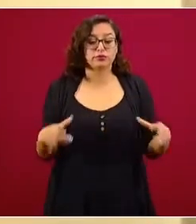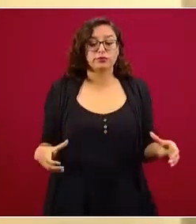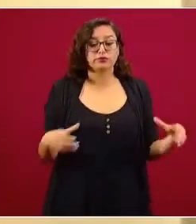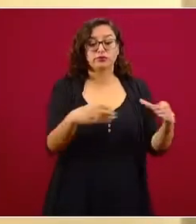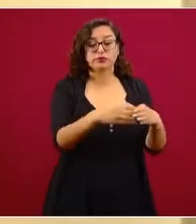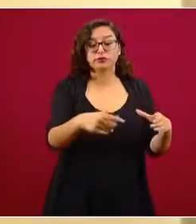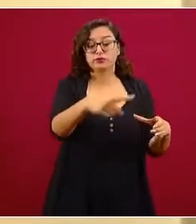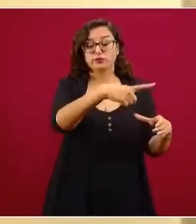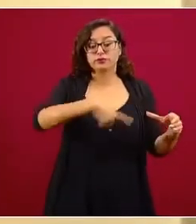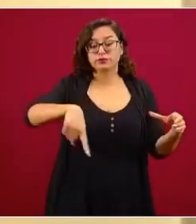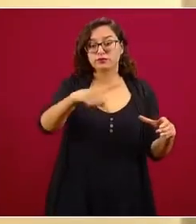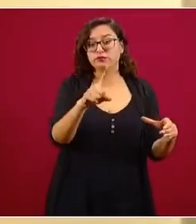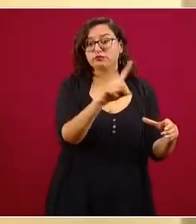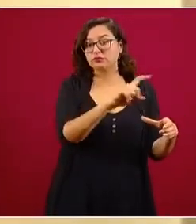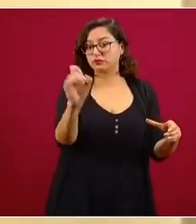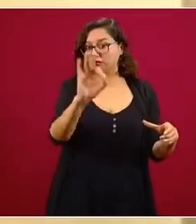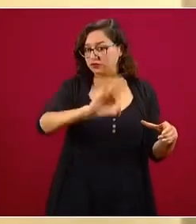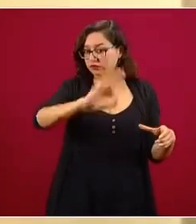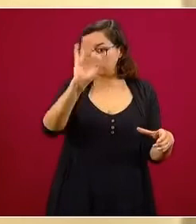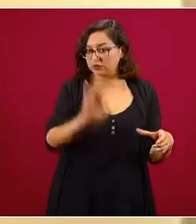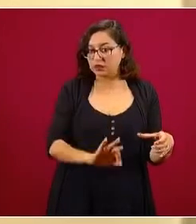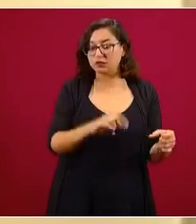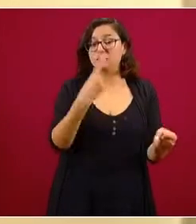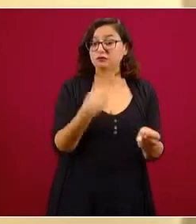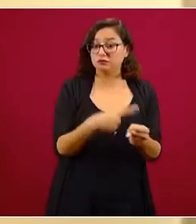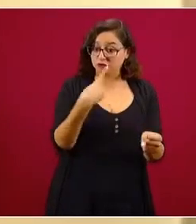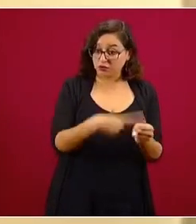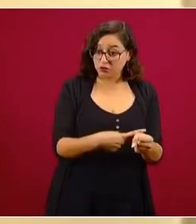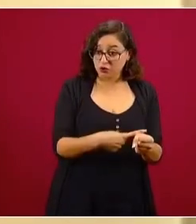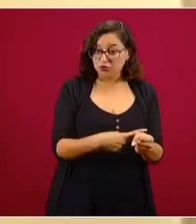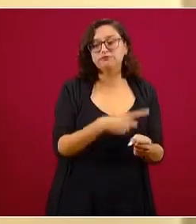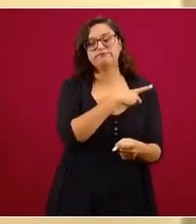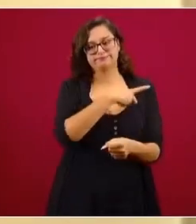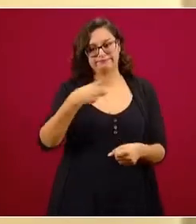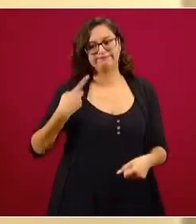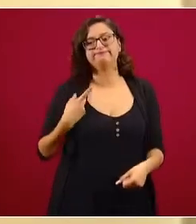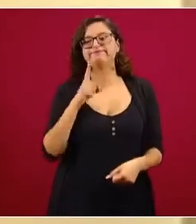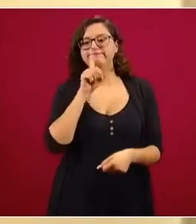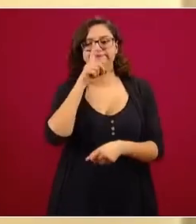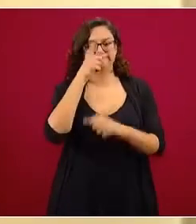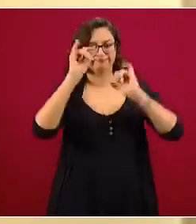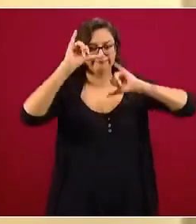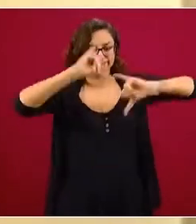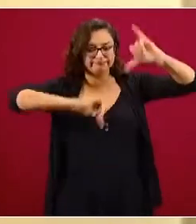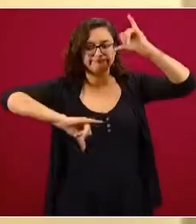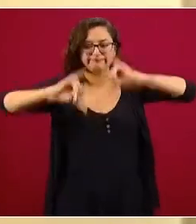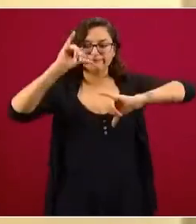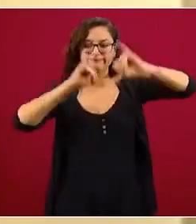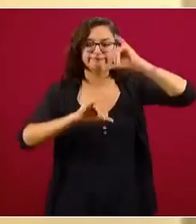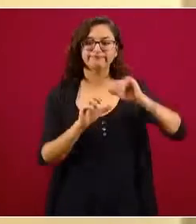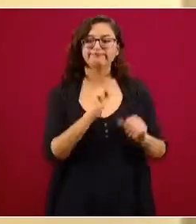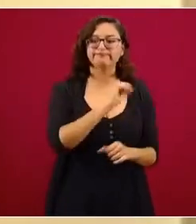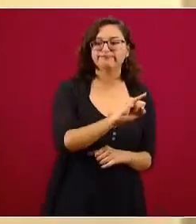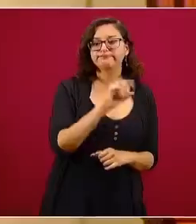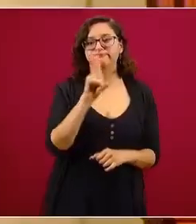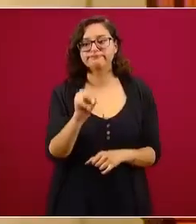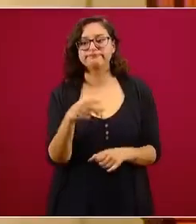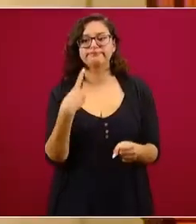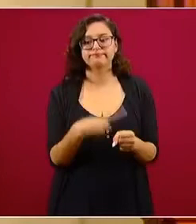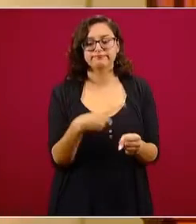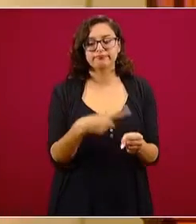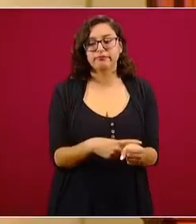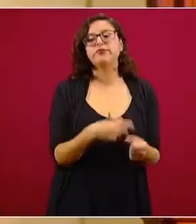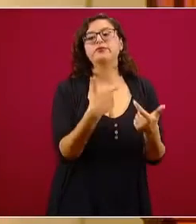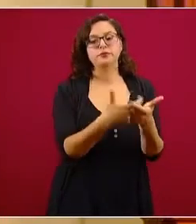alineados para que el 100% de ellos sea muestreado, el 100% de ellos sea o confirmado o descartado. Es uno de